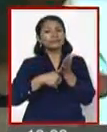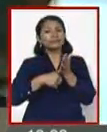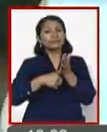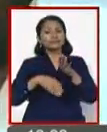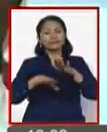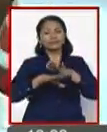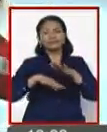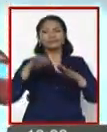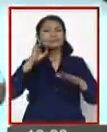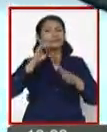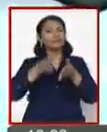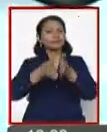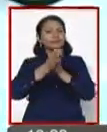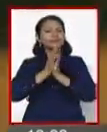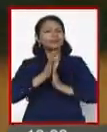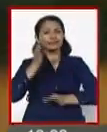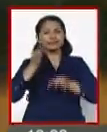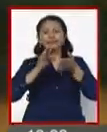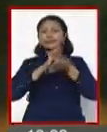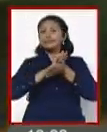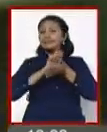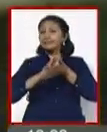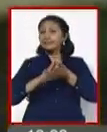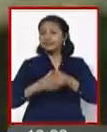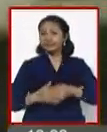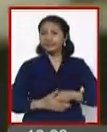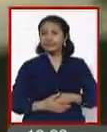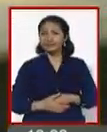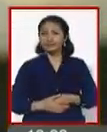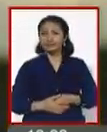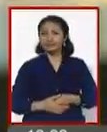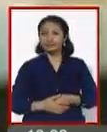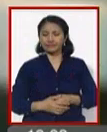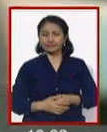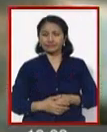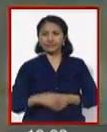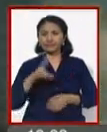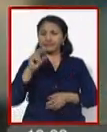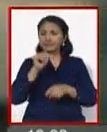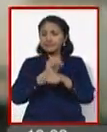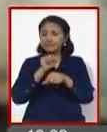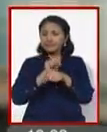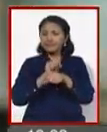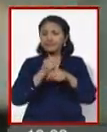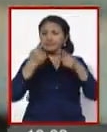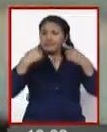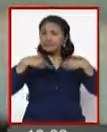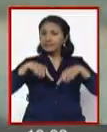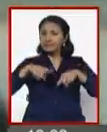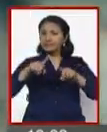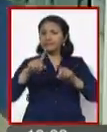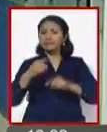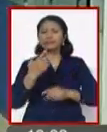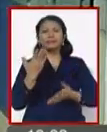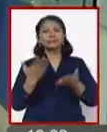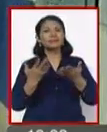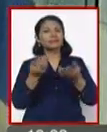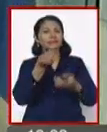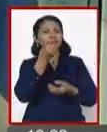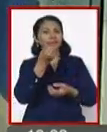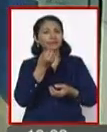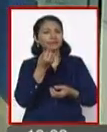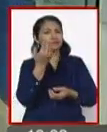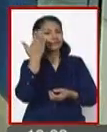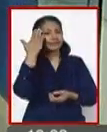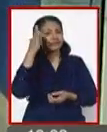de edad. Pido justicia porque él estaba sano, no trabajaba, seguramente fue a cenar